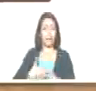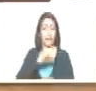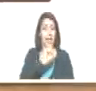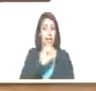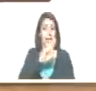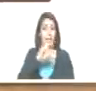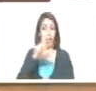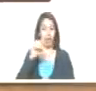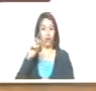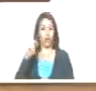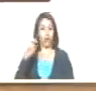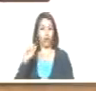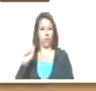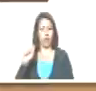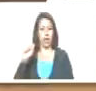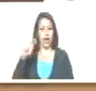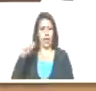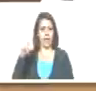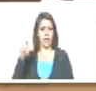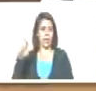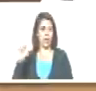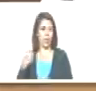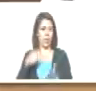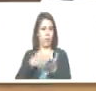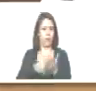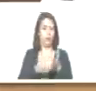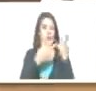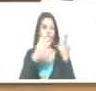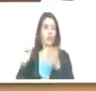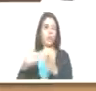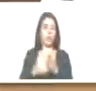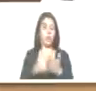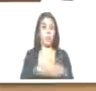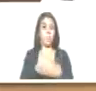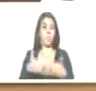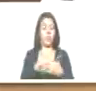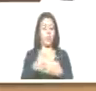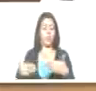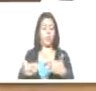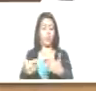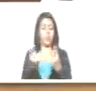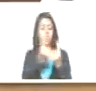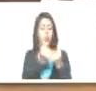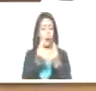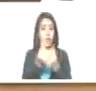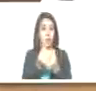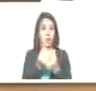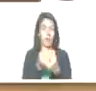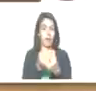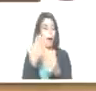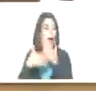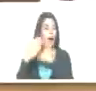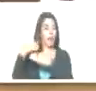bancos Progreso y Latino? 90 mil millones de bolívares de la época, algo así